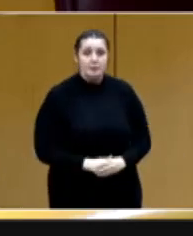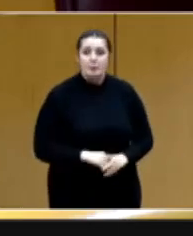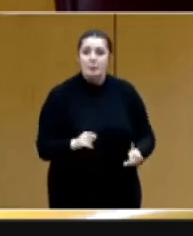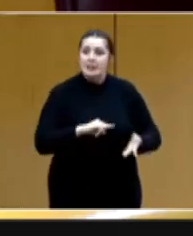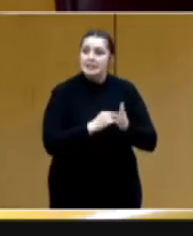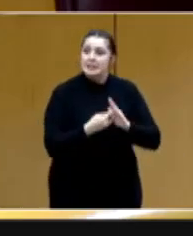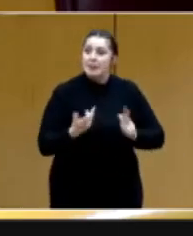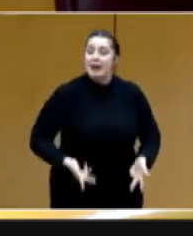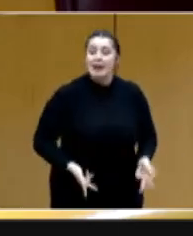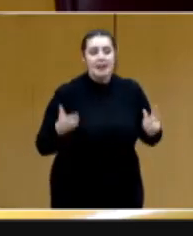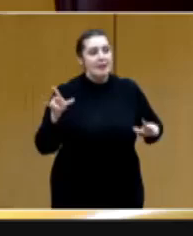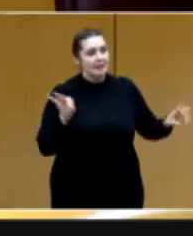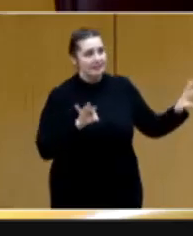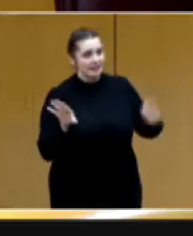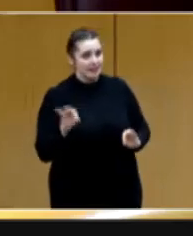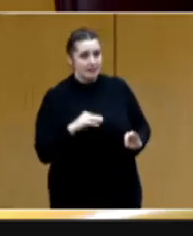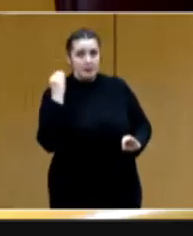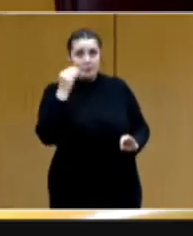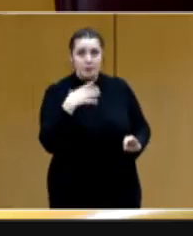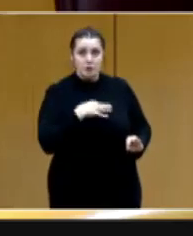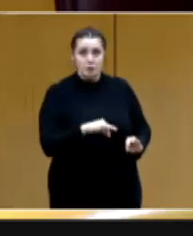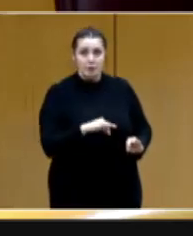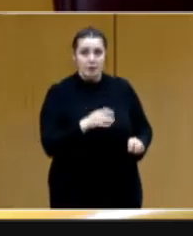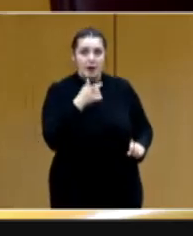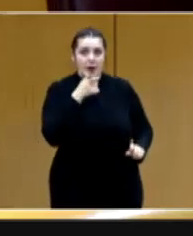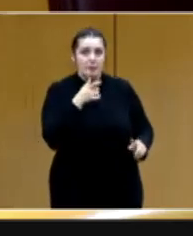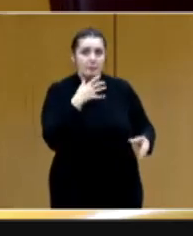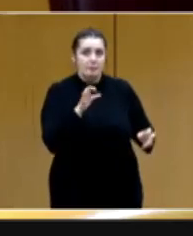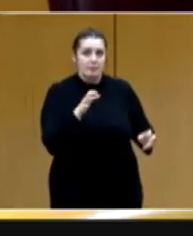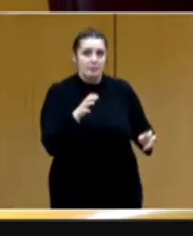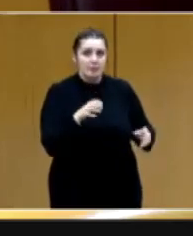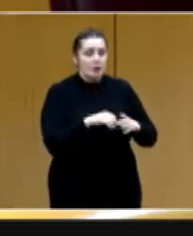y yo creo que son perfectamente voy a utilizar una ordinaria exportables